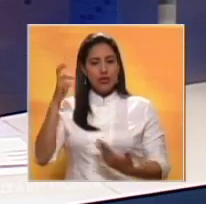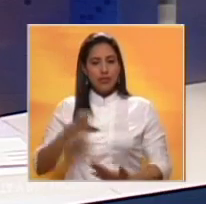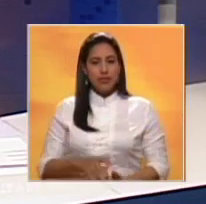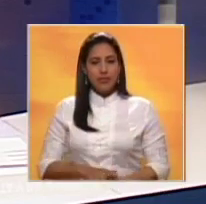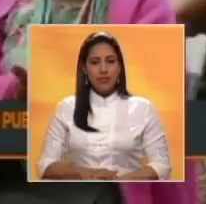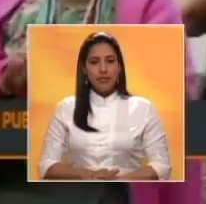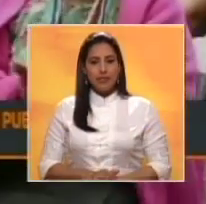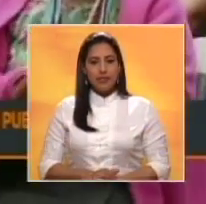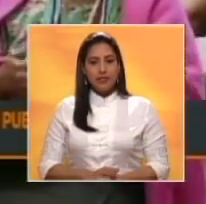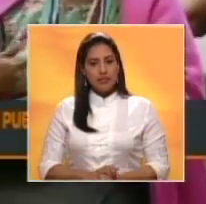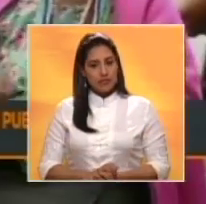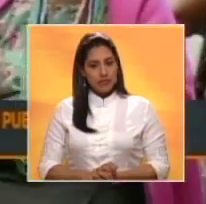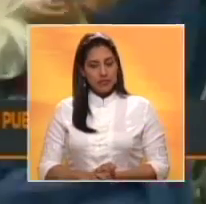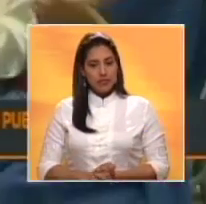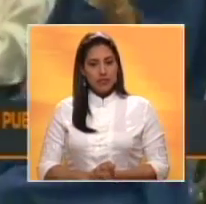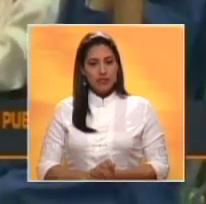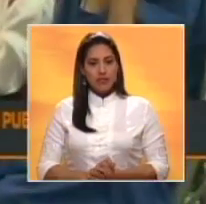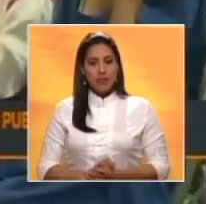Escuchemos.